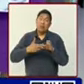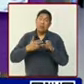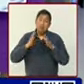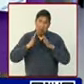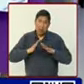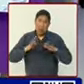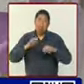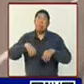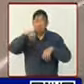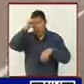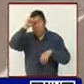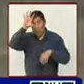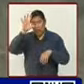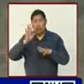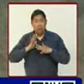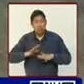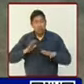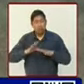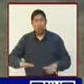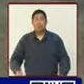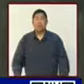Tarija.